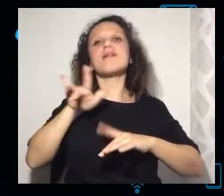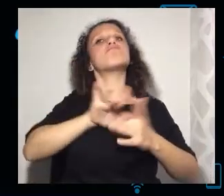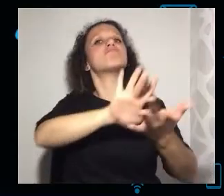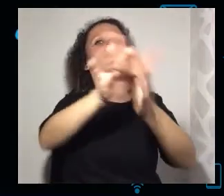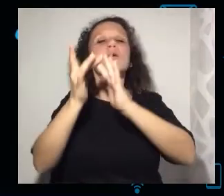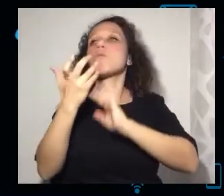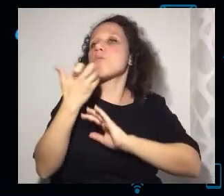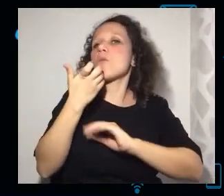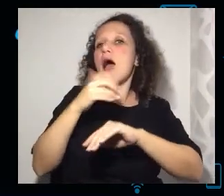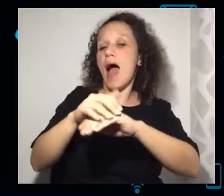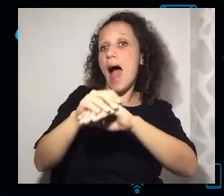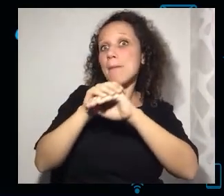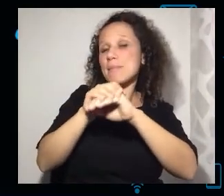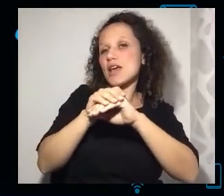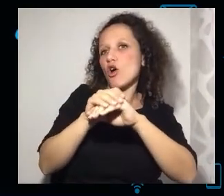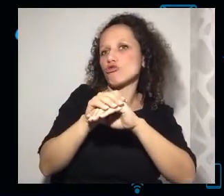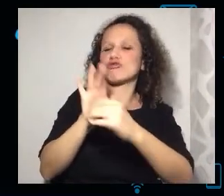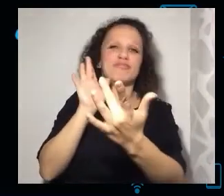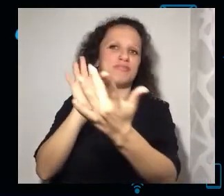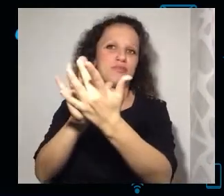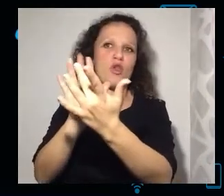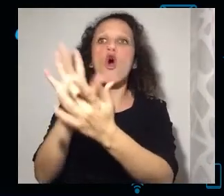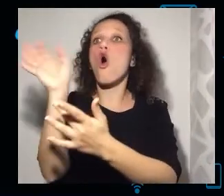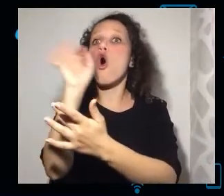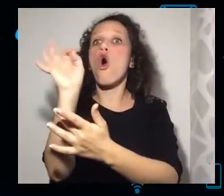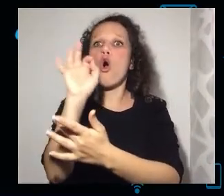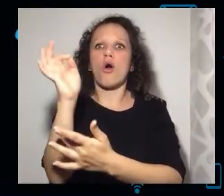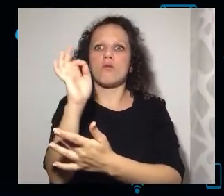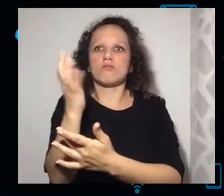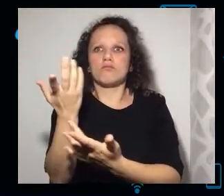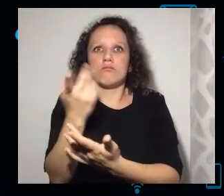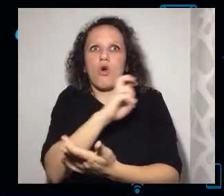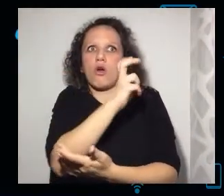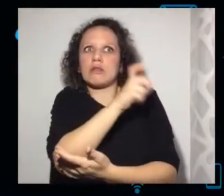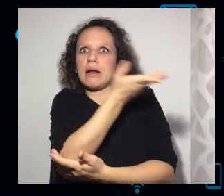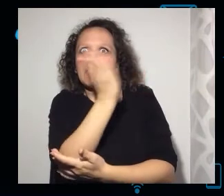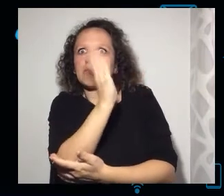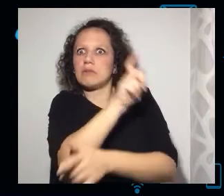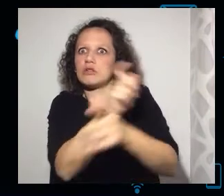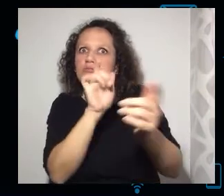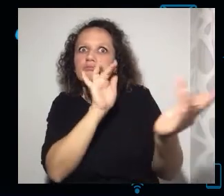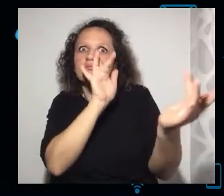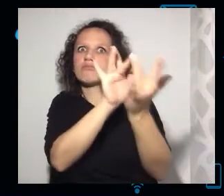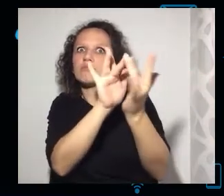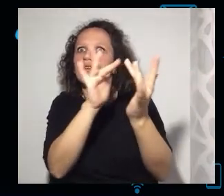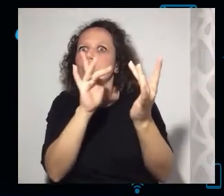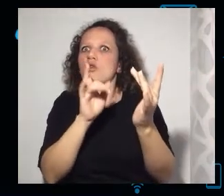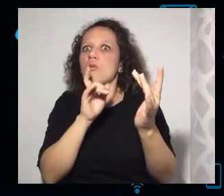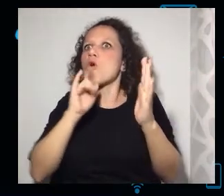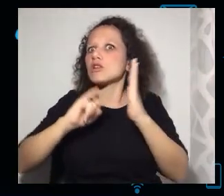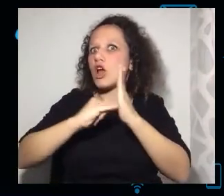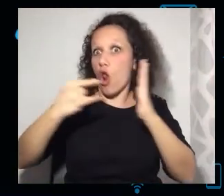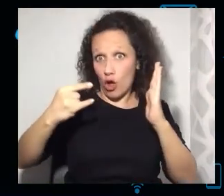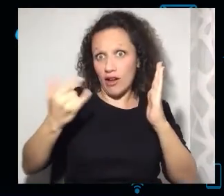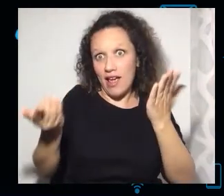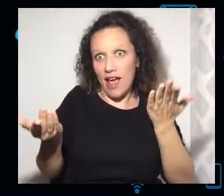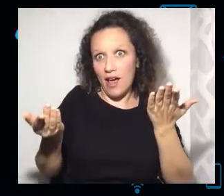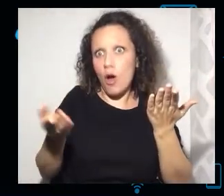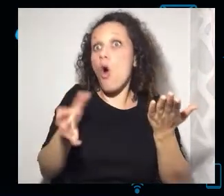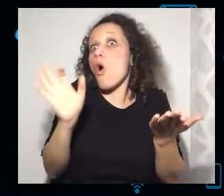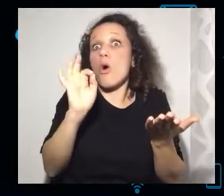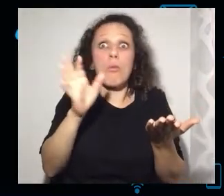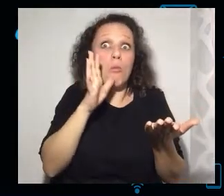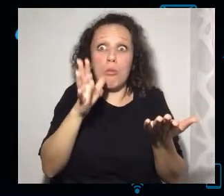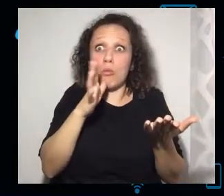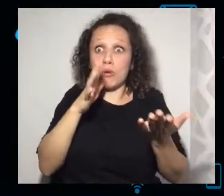amigos incluso cuando mantenga una relación interpersonal con otras con otros no a través de la tecnología o porque la voy a tener que poner en